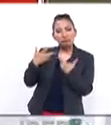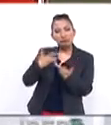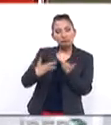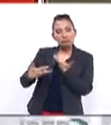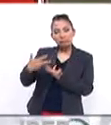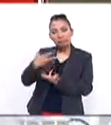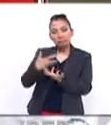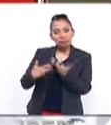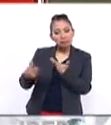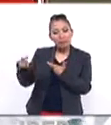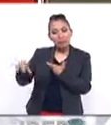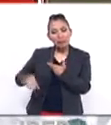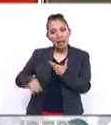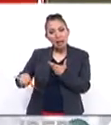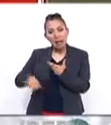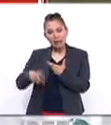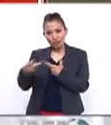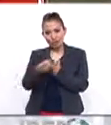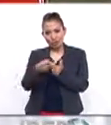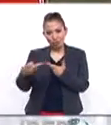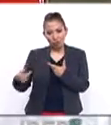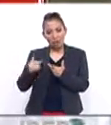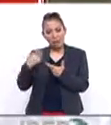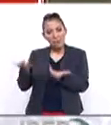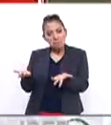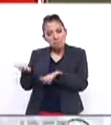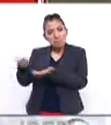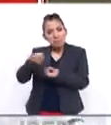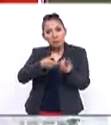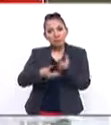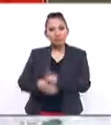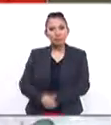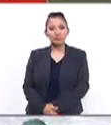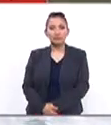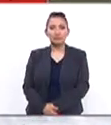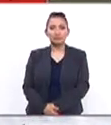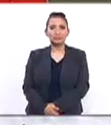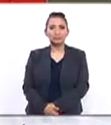esa confluencia de intereses y de promoción mutua.